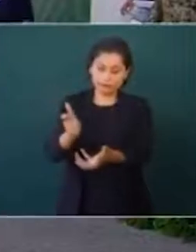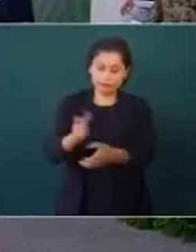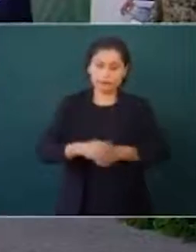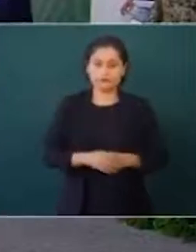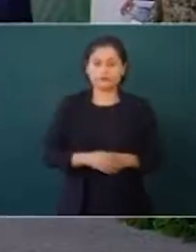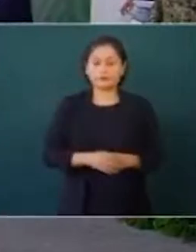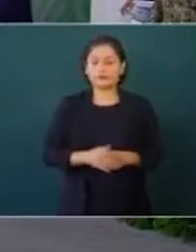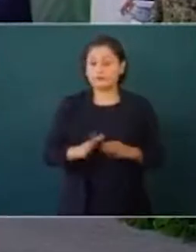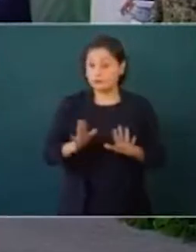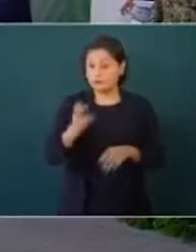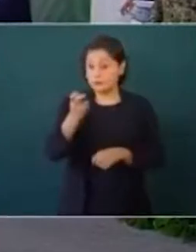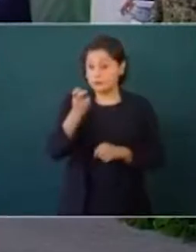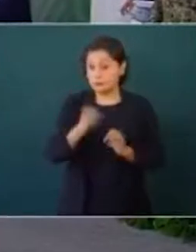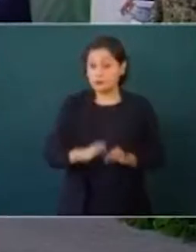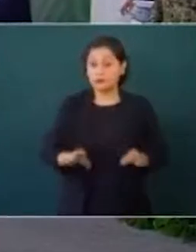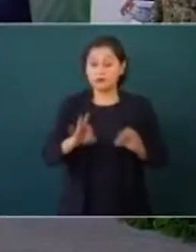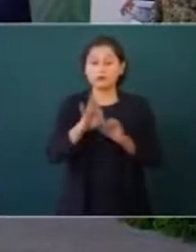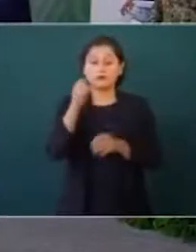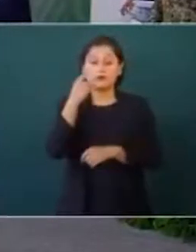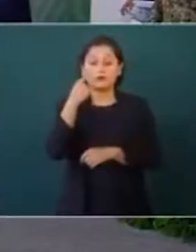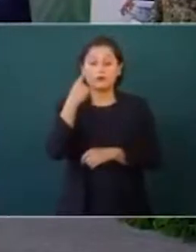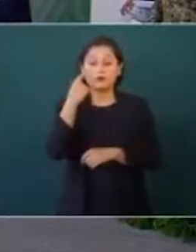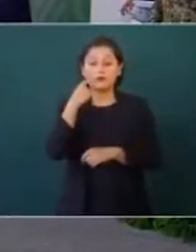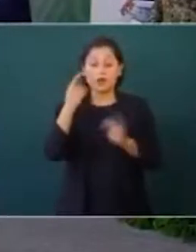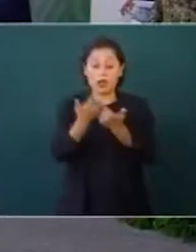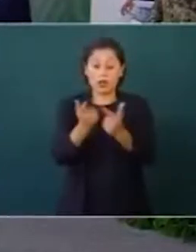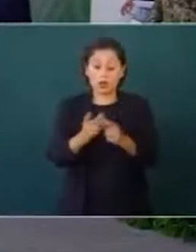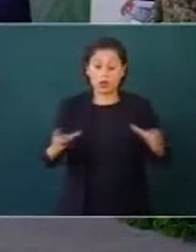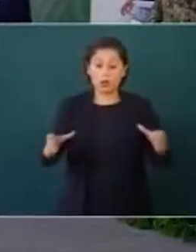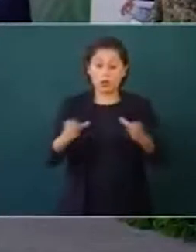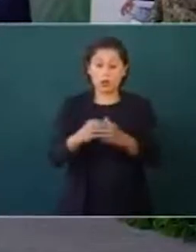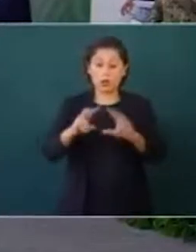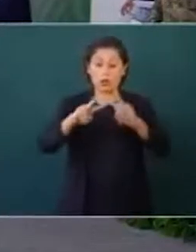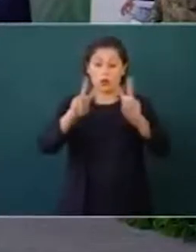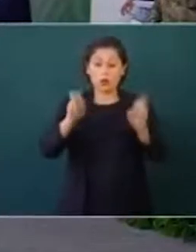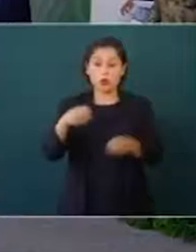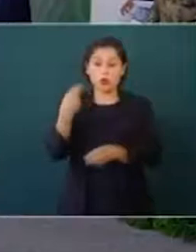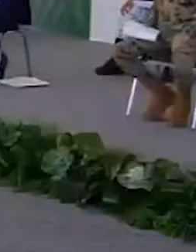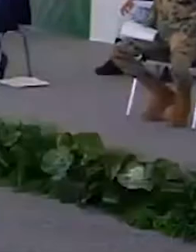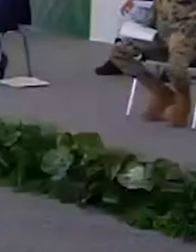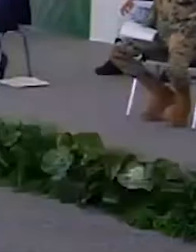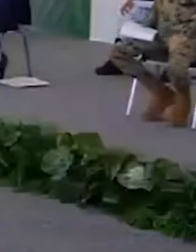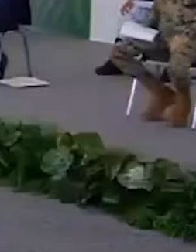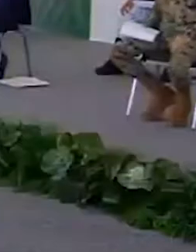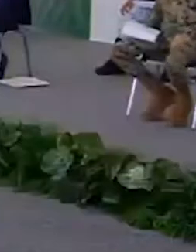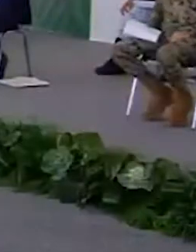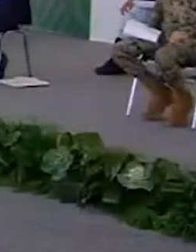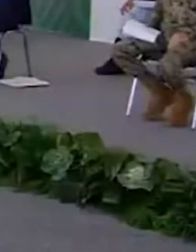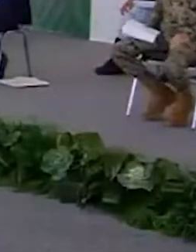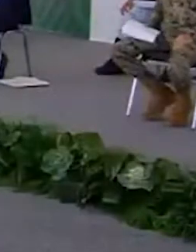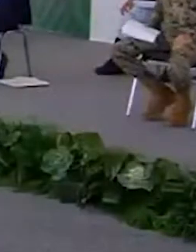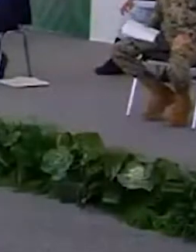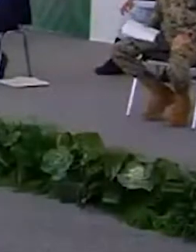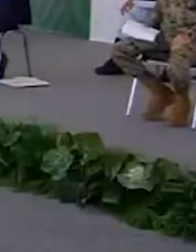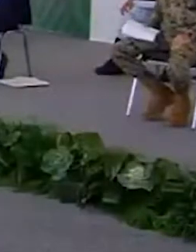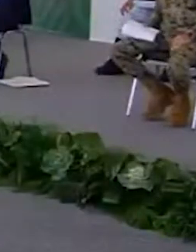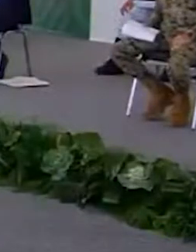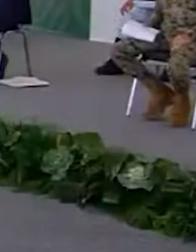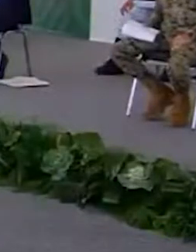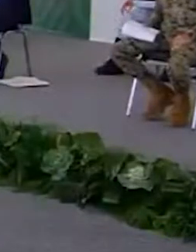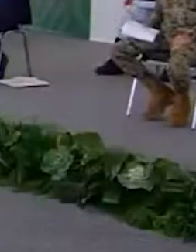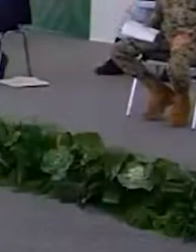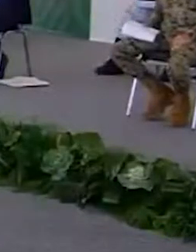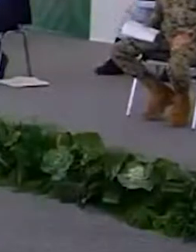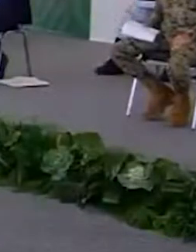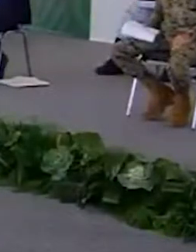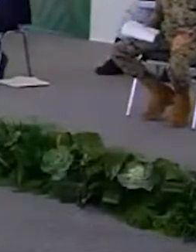destacar es que la Organización No Gubernamental Mexicanos contra la Corrupción también recibe fondos para oponerse al Tren Maya, de estas fundaciones,